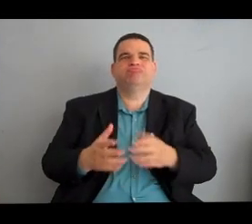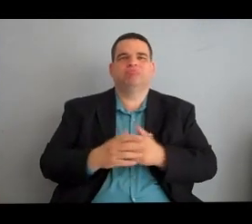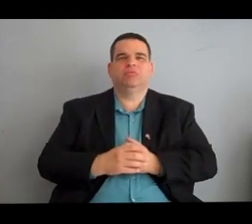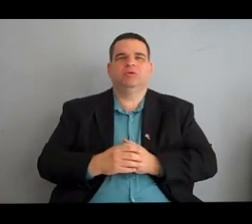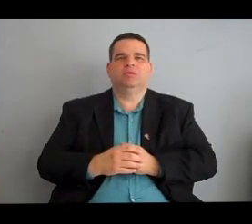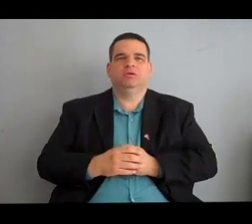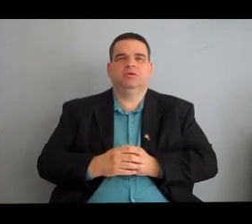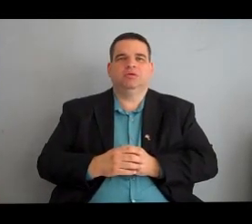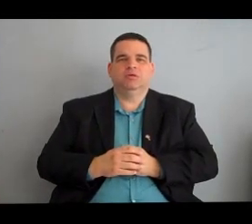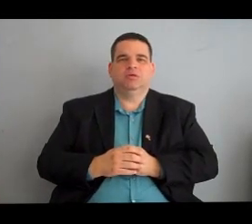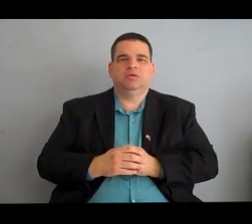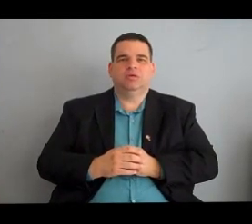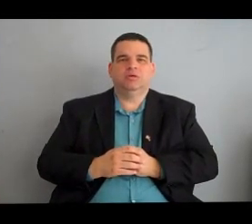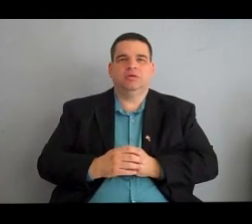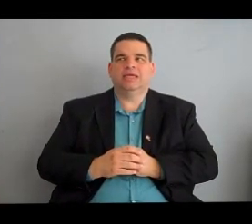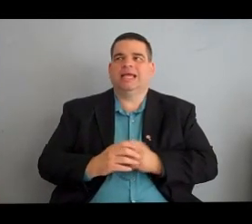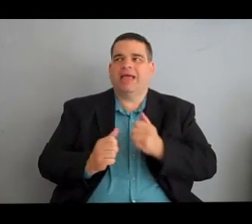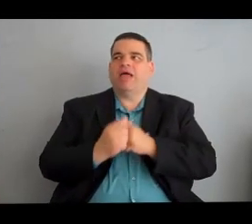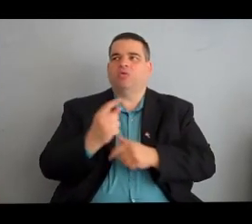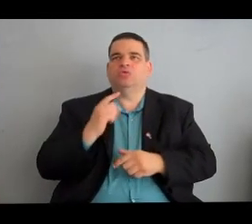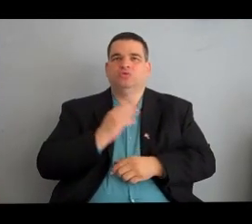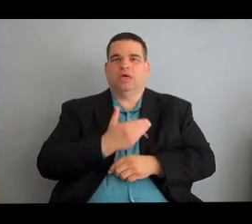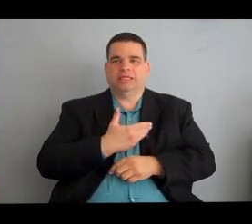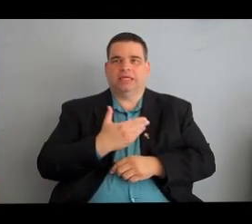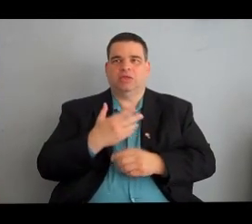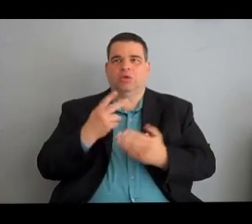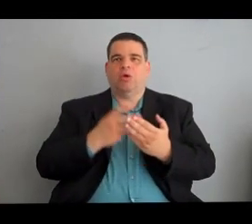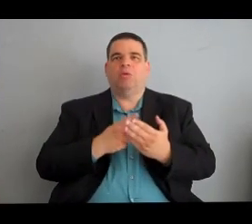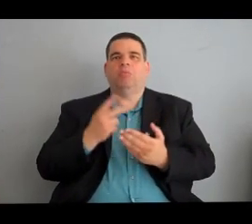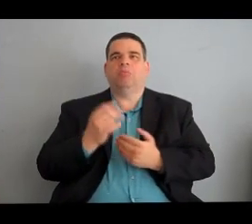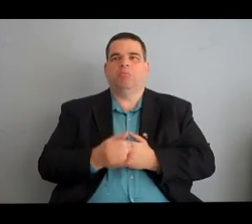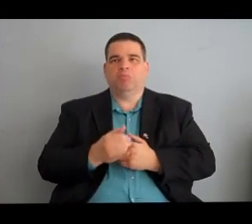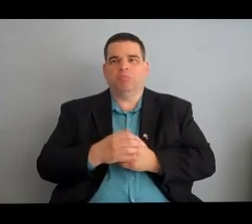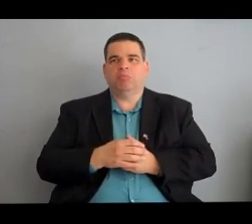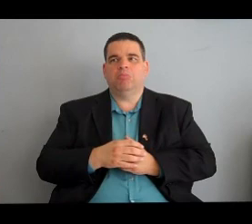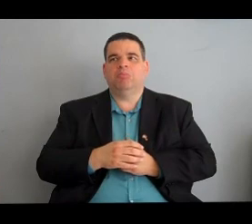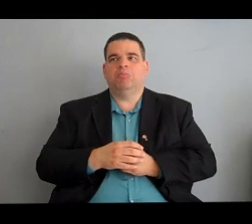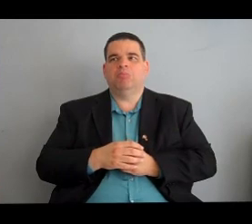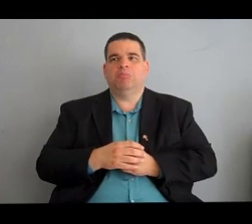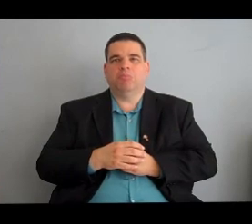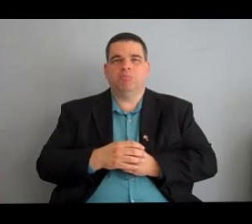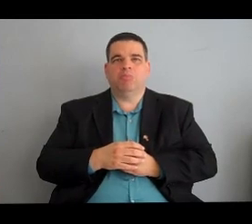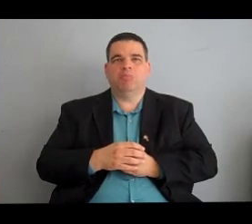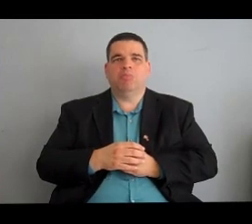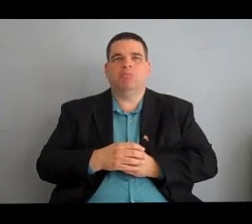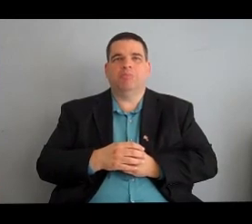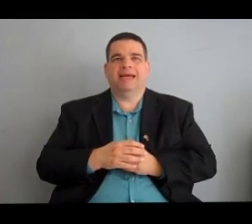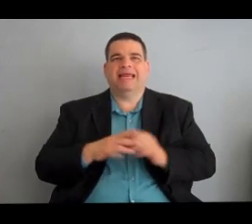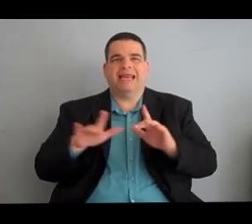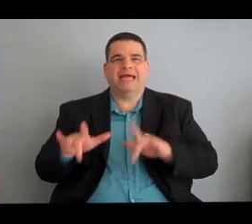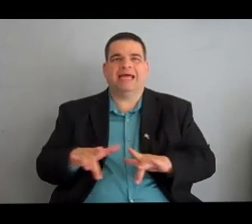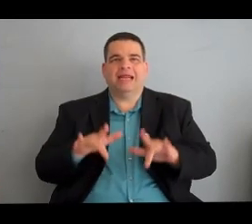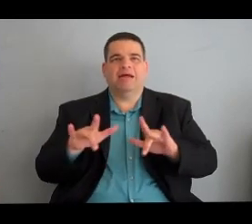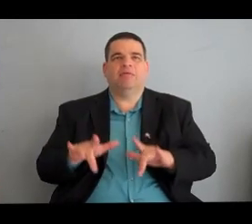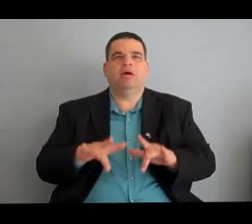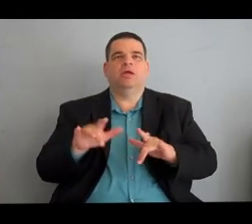proyectos. Claro que sí, Candido ha grabado, él ha grabado con otro género y yo he grabado también otro género.